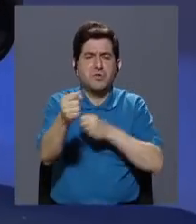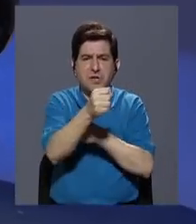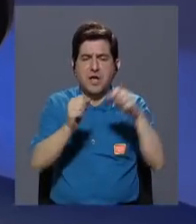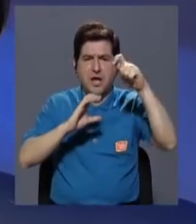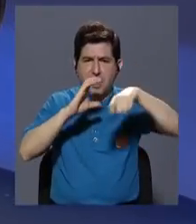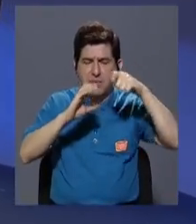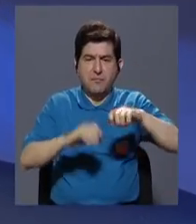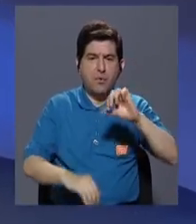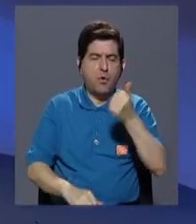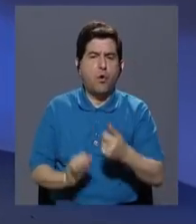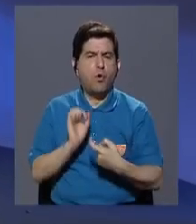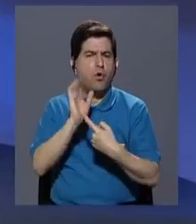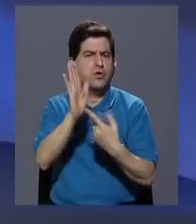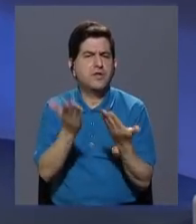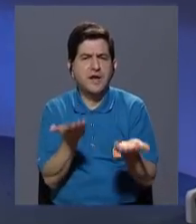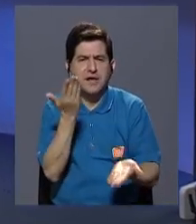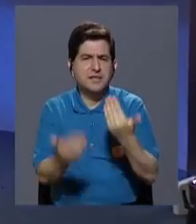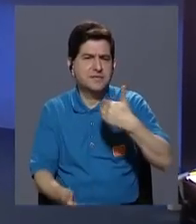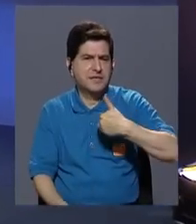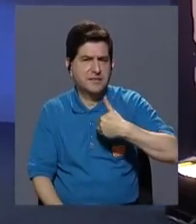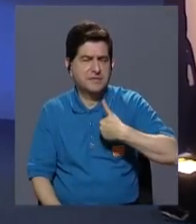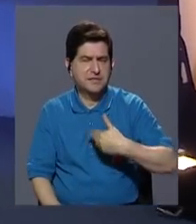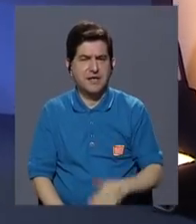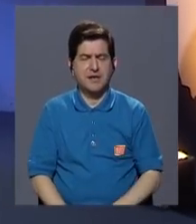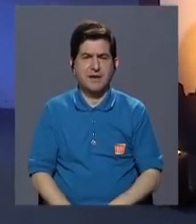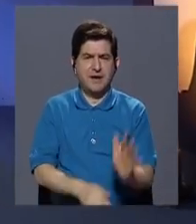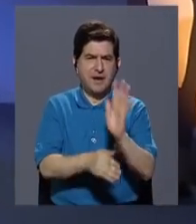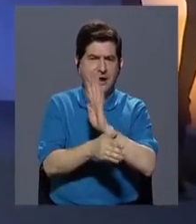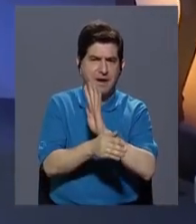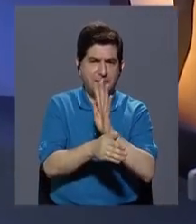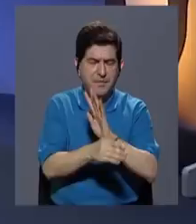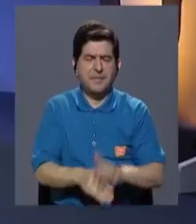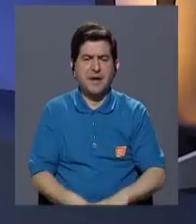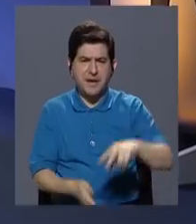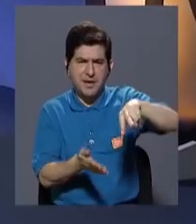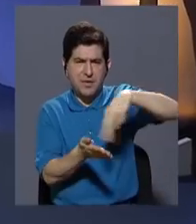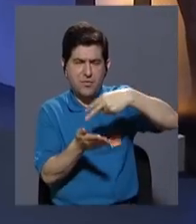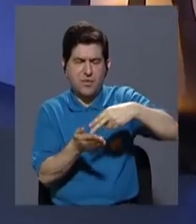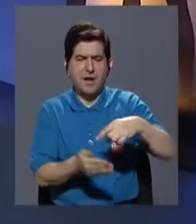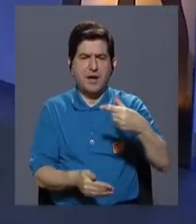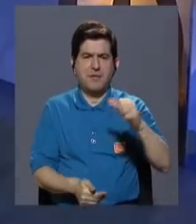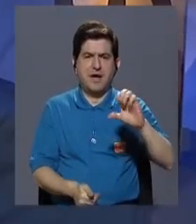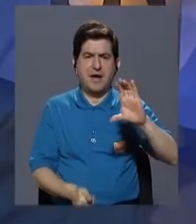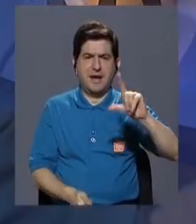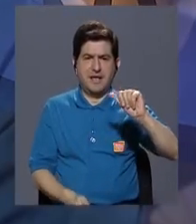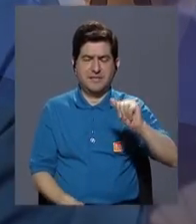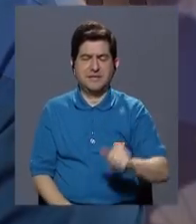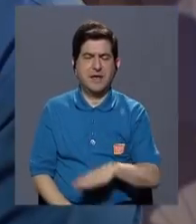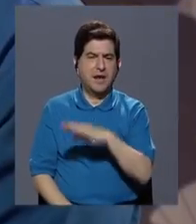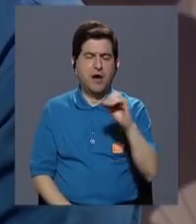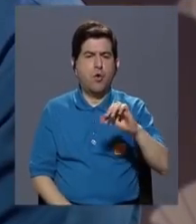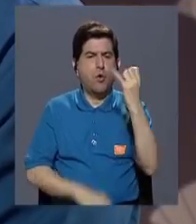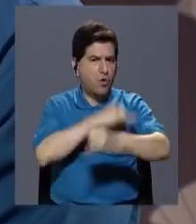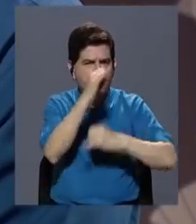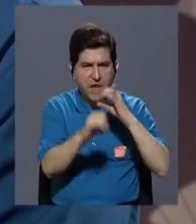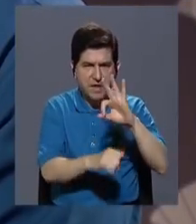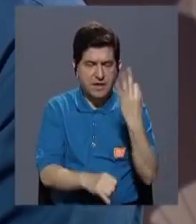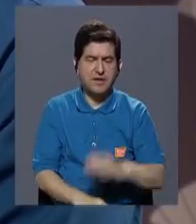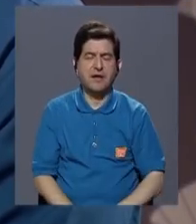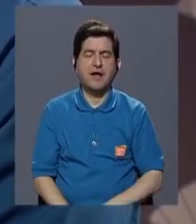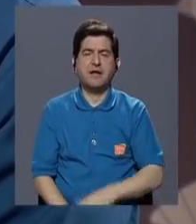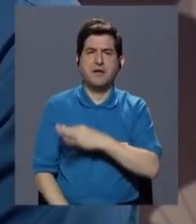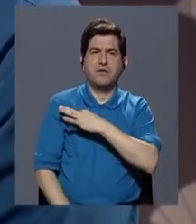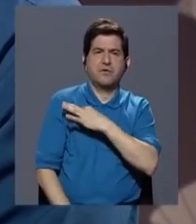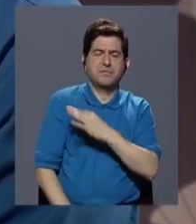que tenga el baile la gacela internacionalmente mal festivales de este nos invitaron al festival ícaro de cine